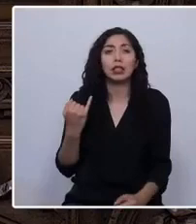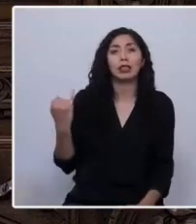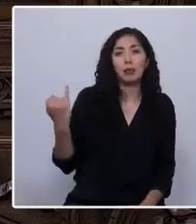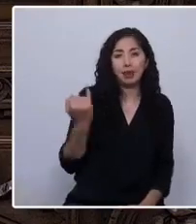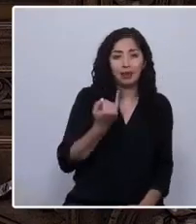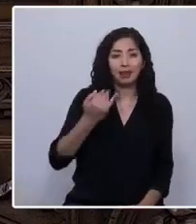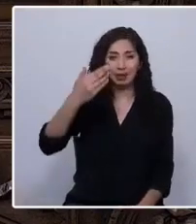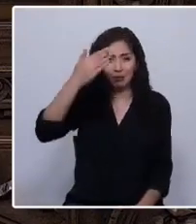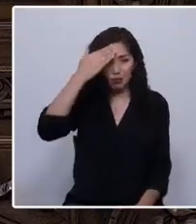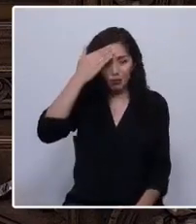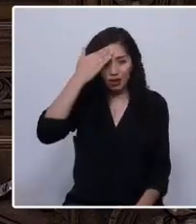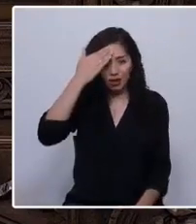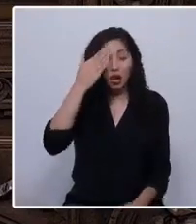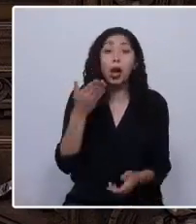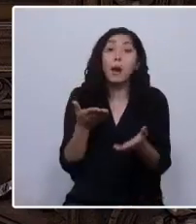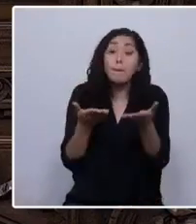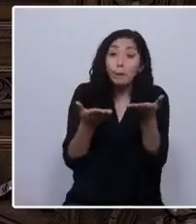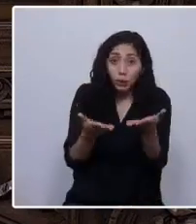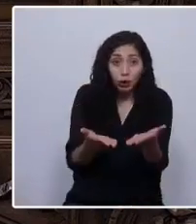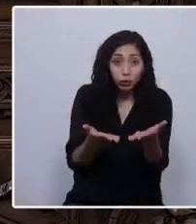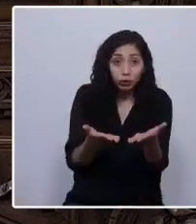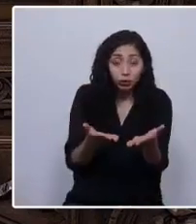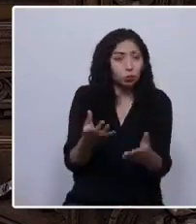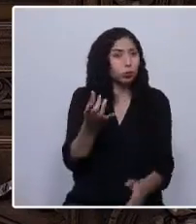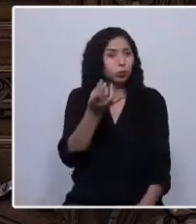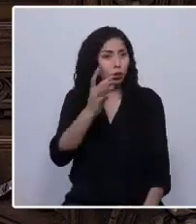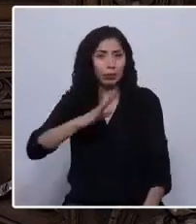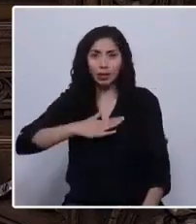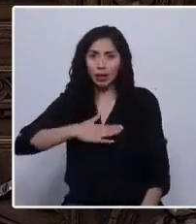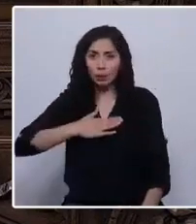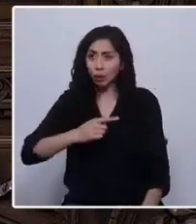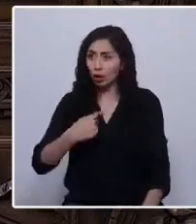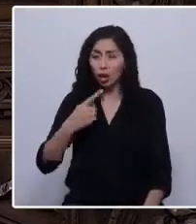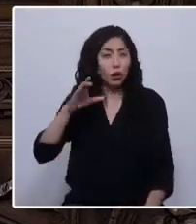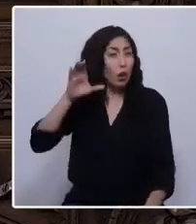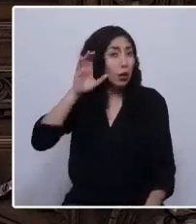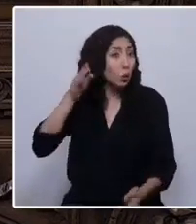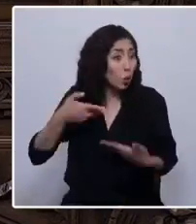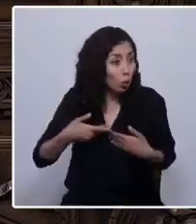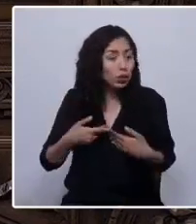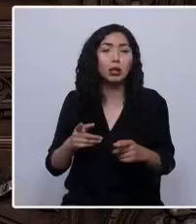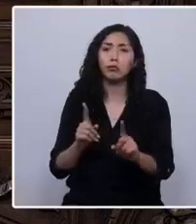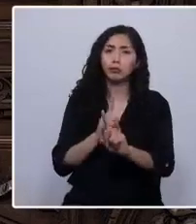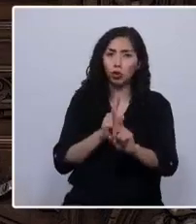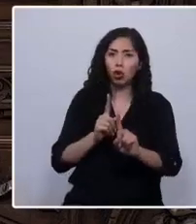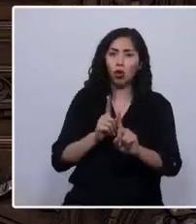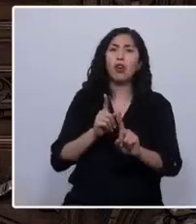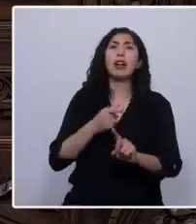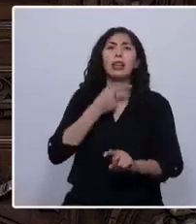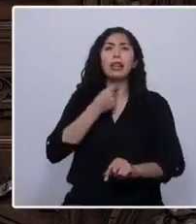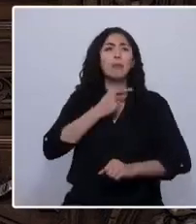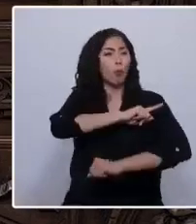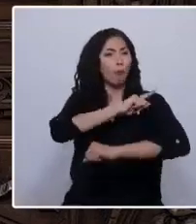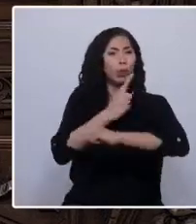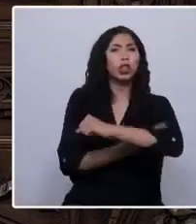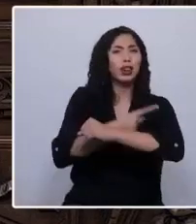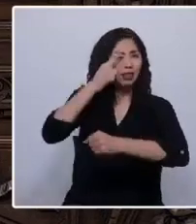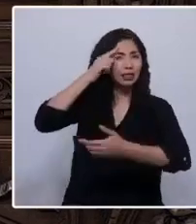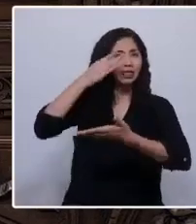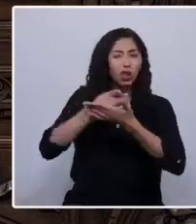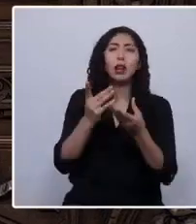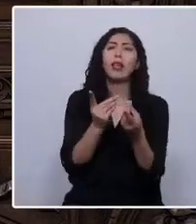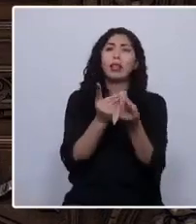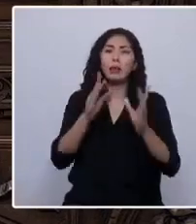popular. Por eso, no solo queremos que nos escuchen, queremos poder de decisión, democracia